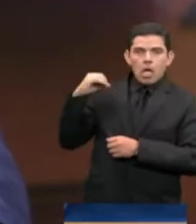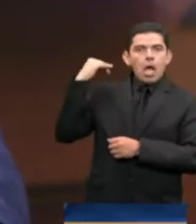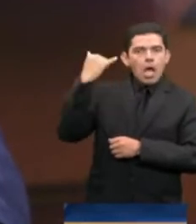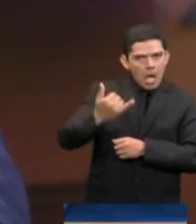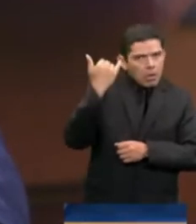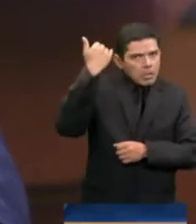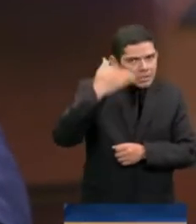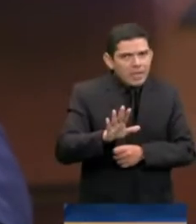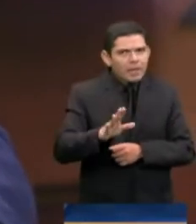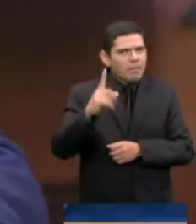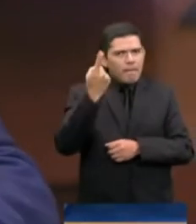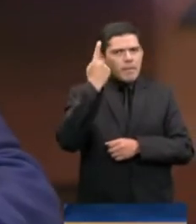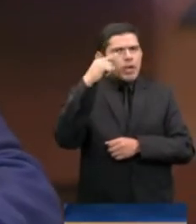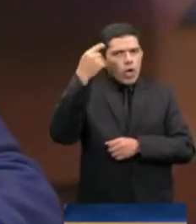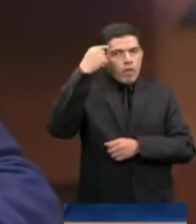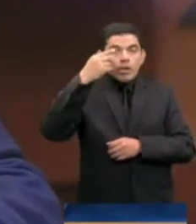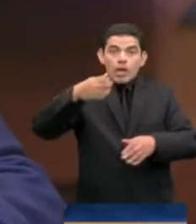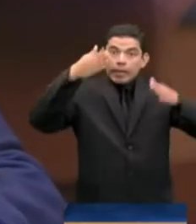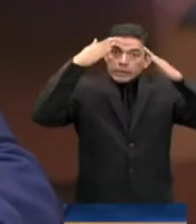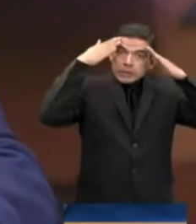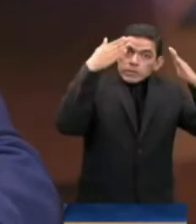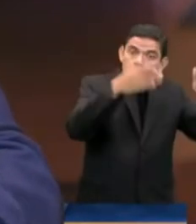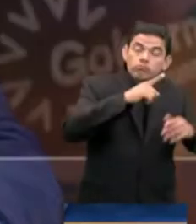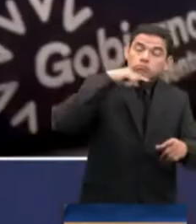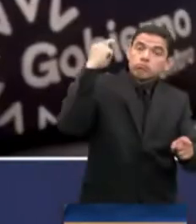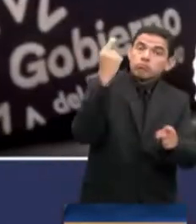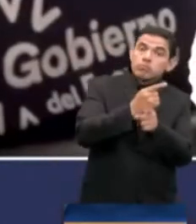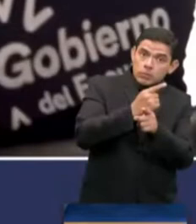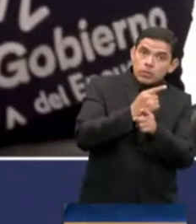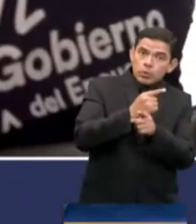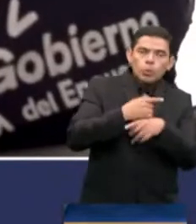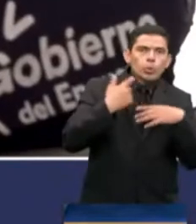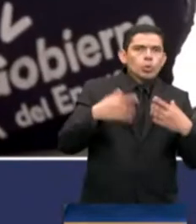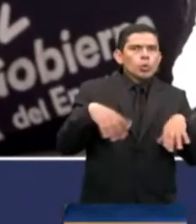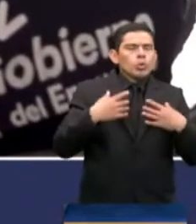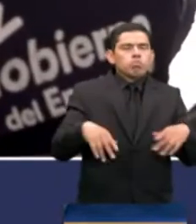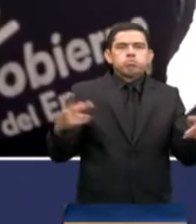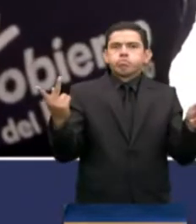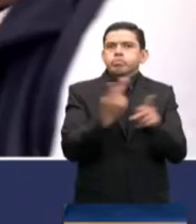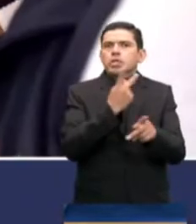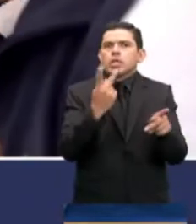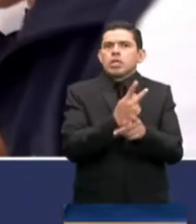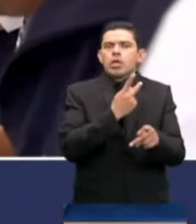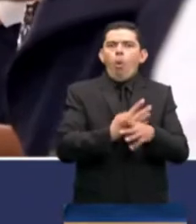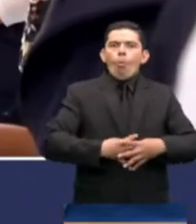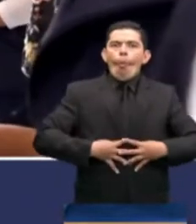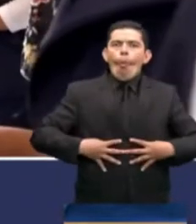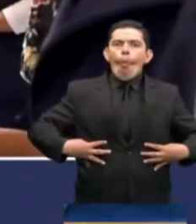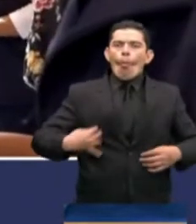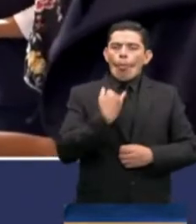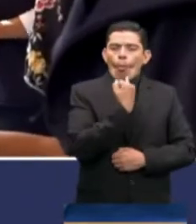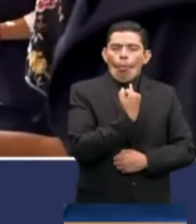en la historia del Ecuador, que se ha tomado en serio la gravísima amenaza de la